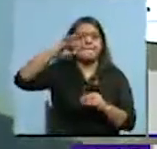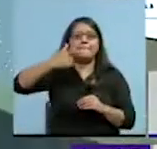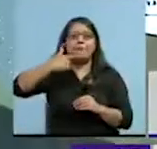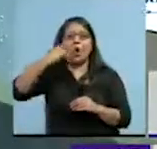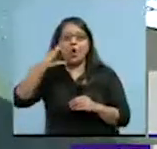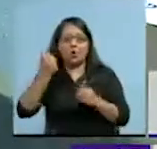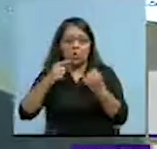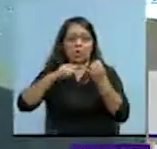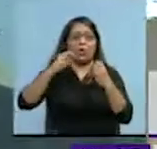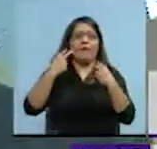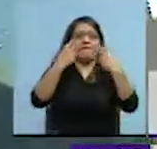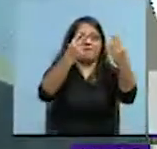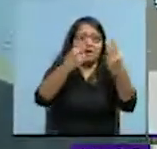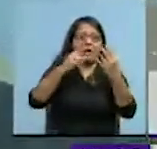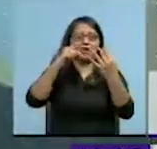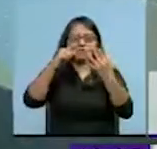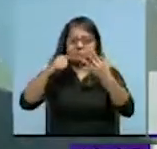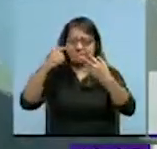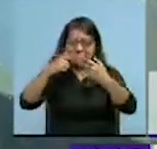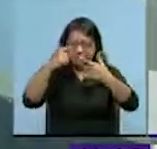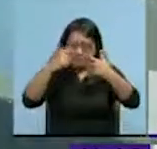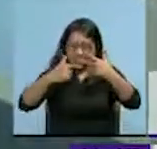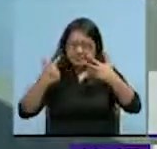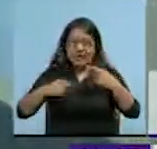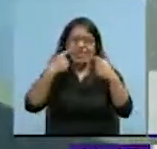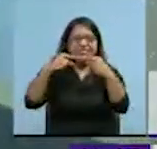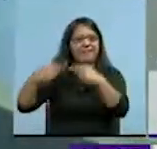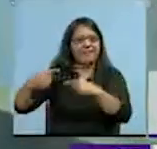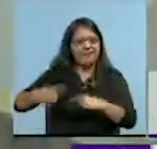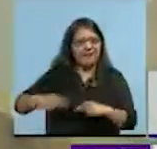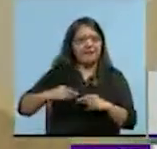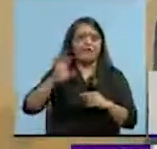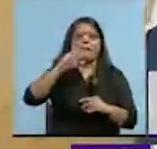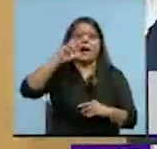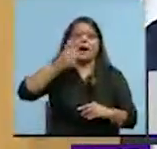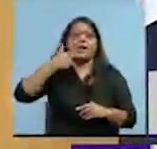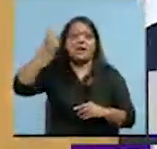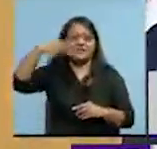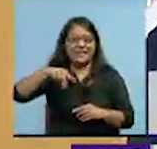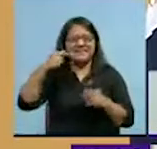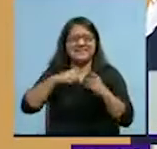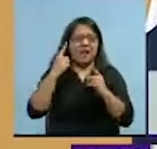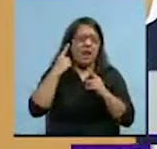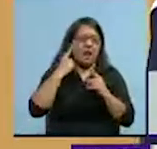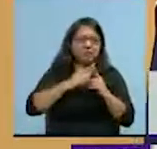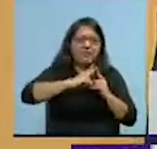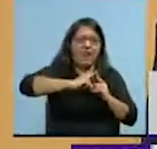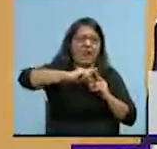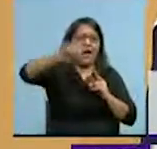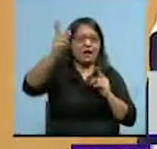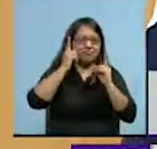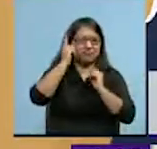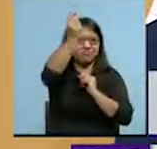a niní y después este burgos después nos tocó ir a casa no es el viaje más largo que tuve que hacer y bueno